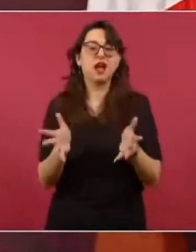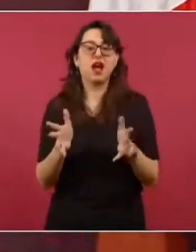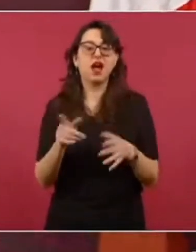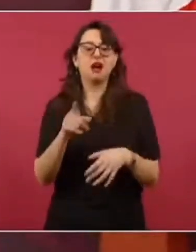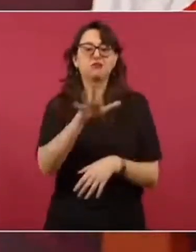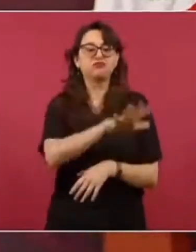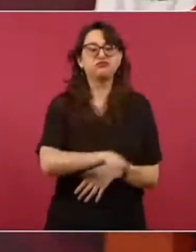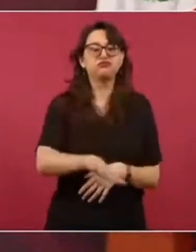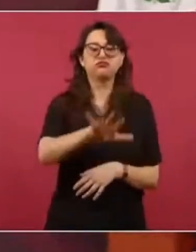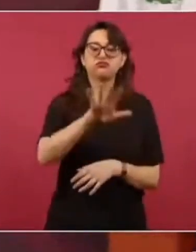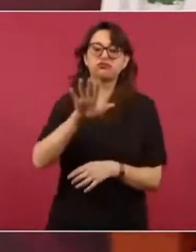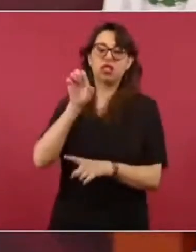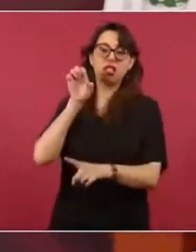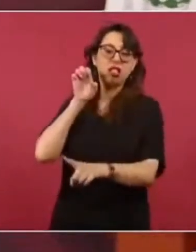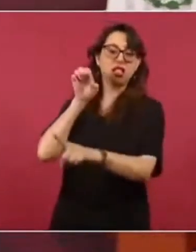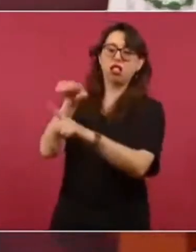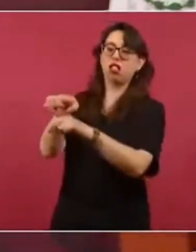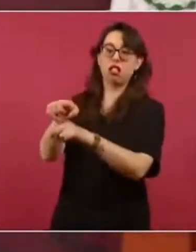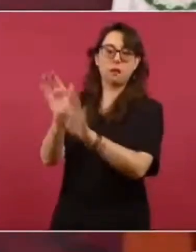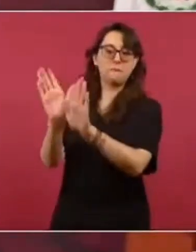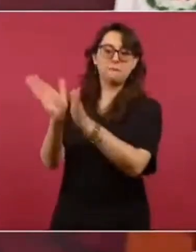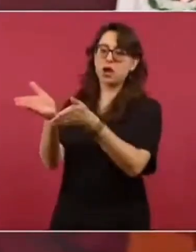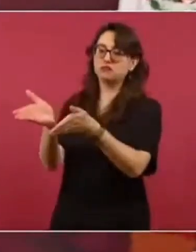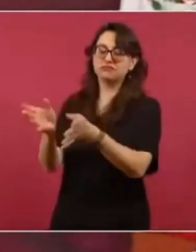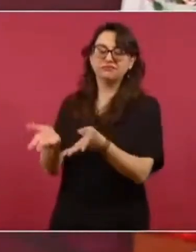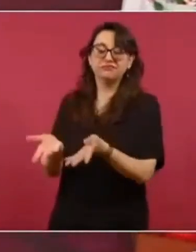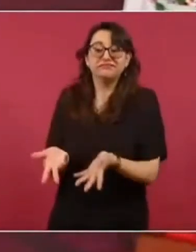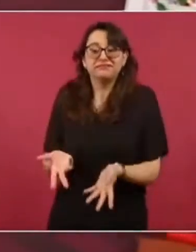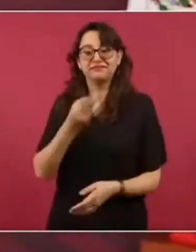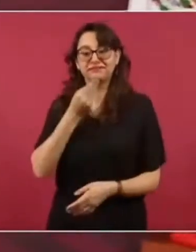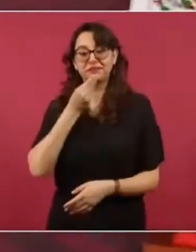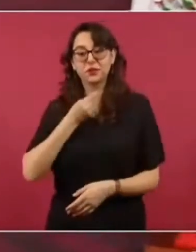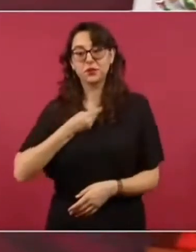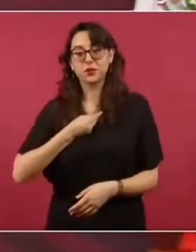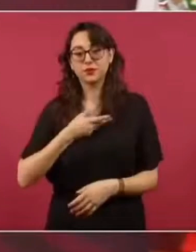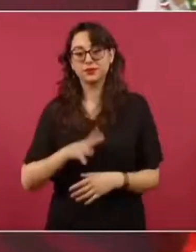Y esa es una función de los medios.